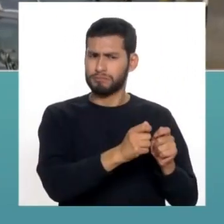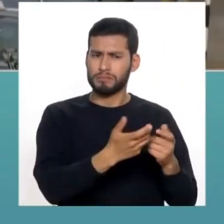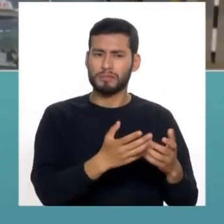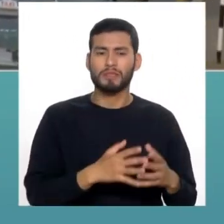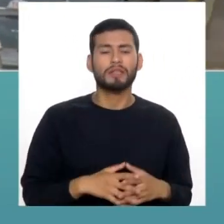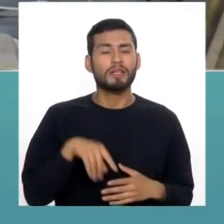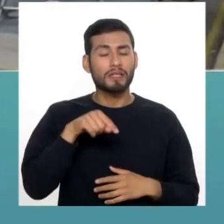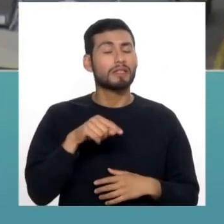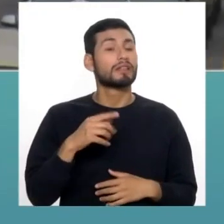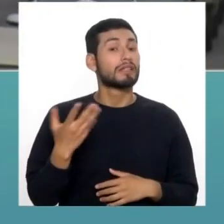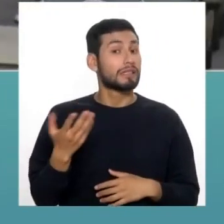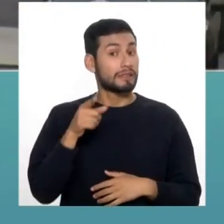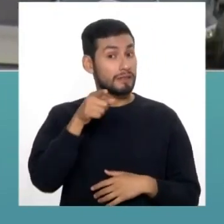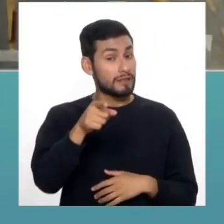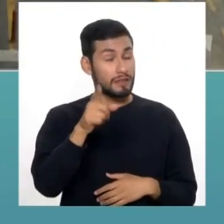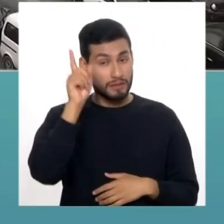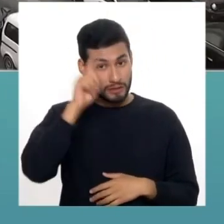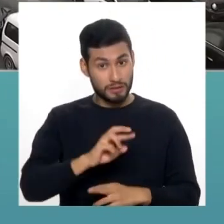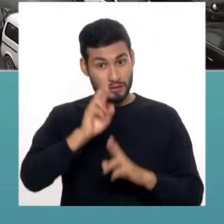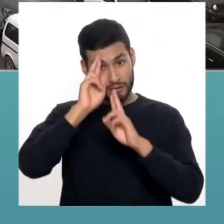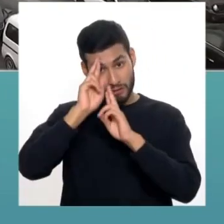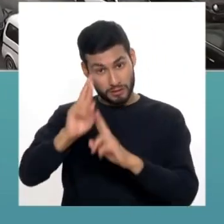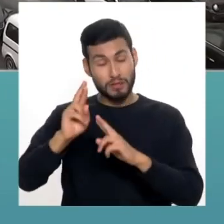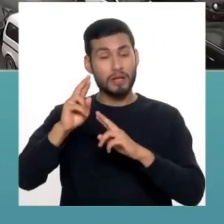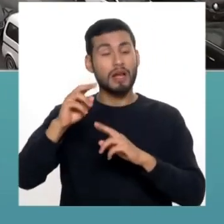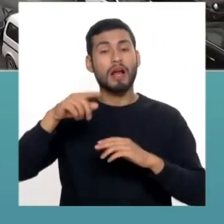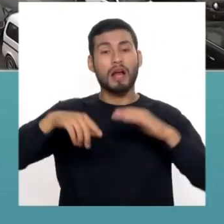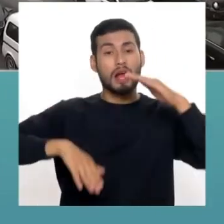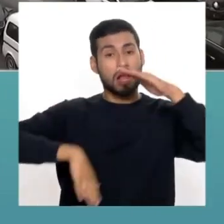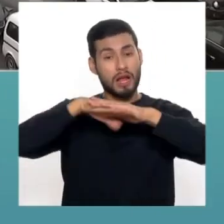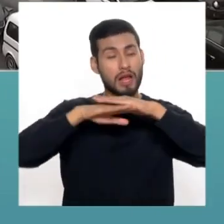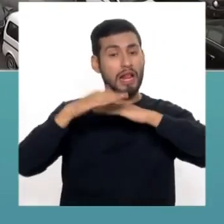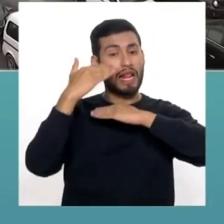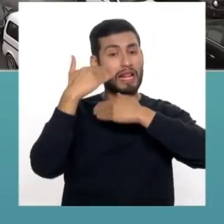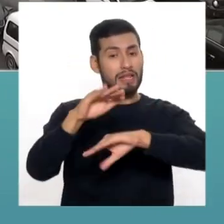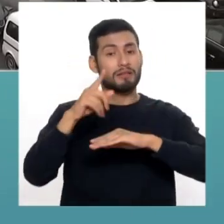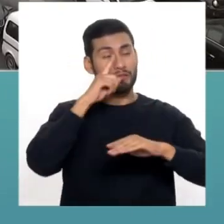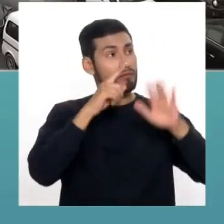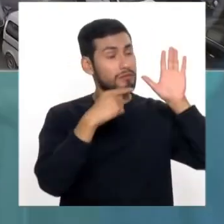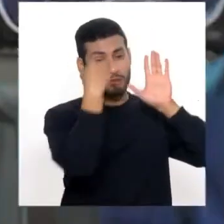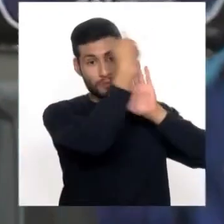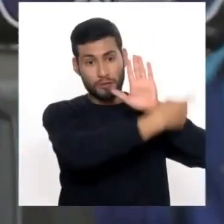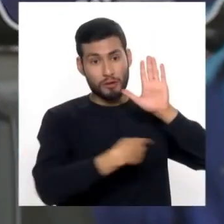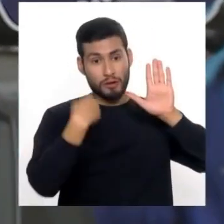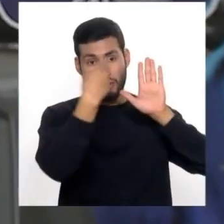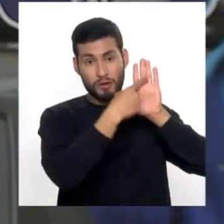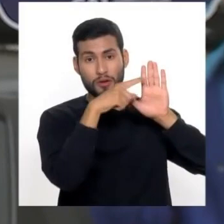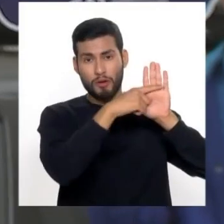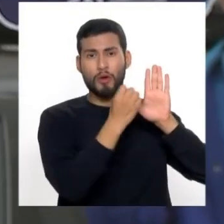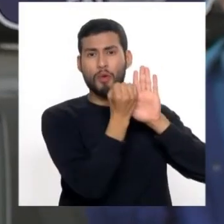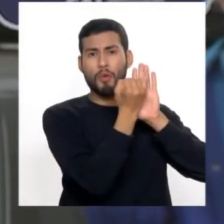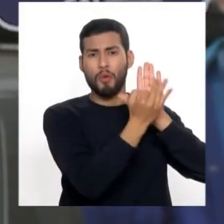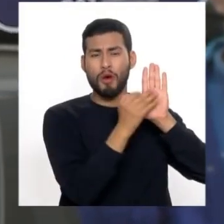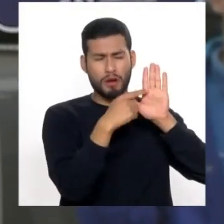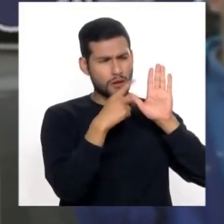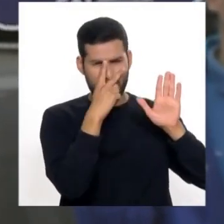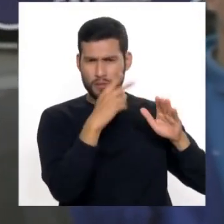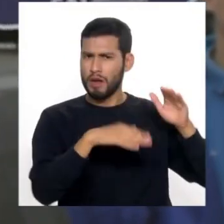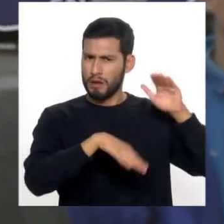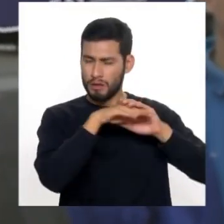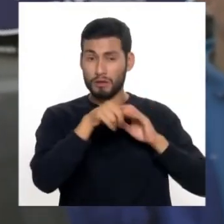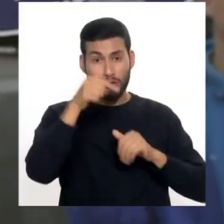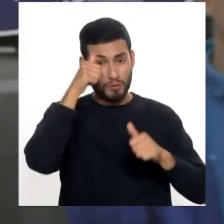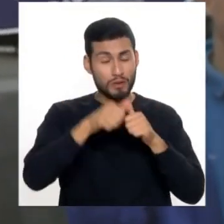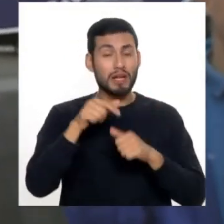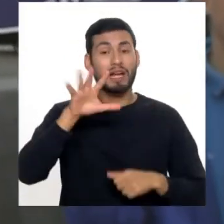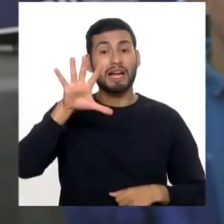ese sentido, señor conductor, respete los límites de velocidad, respete las señales de tránsito. Muy fácil, vías principales,